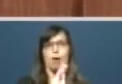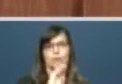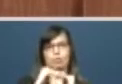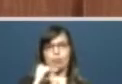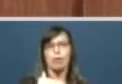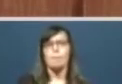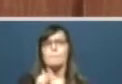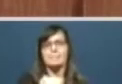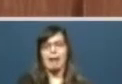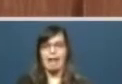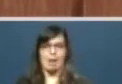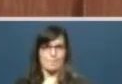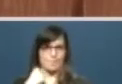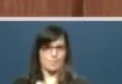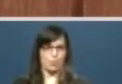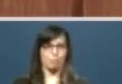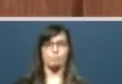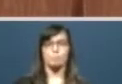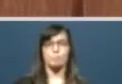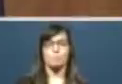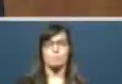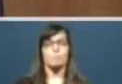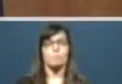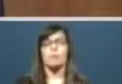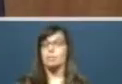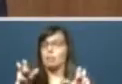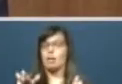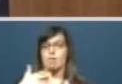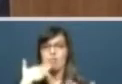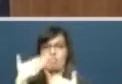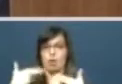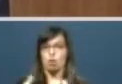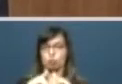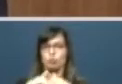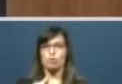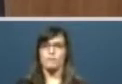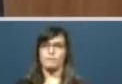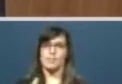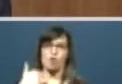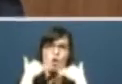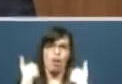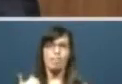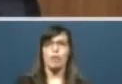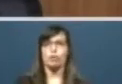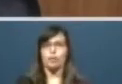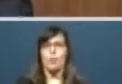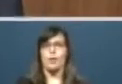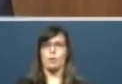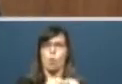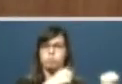empleo en fin y por lo que se refiere al diálogo social quiero agradecer de nuevo a los agentes económicos y sociales